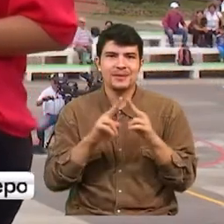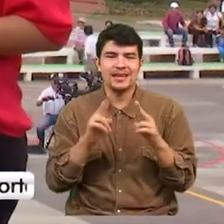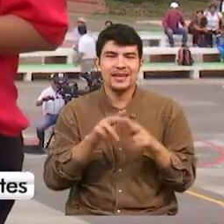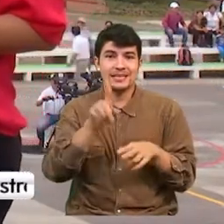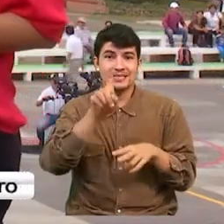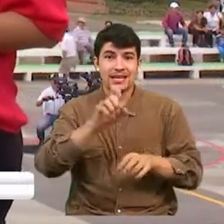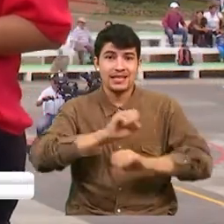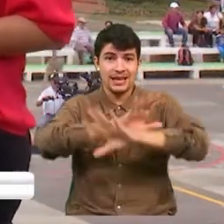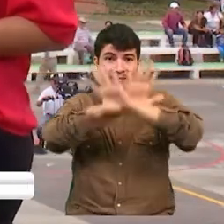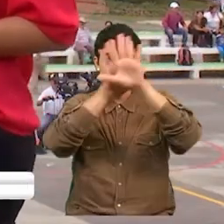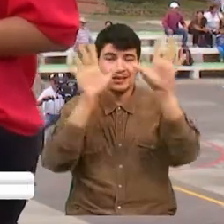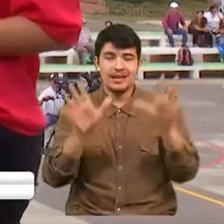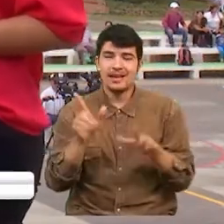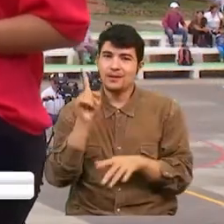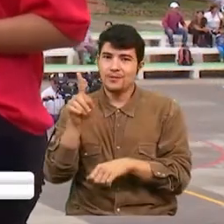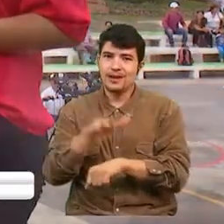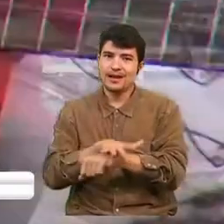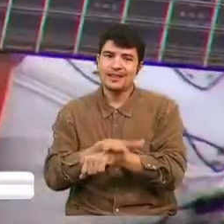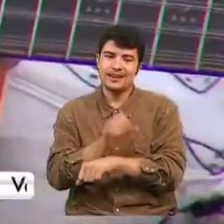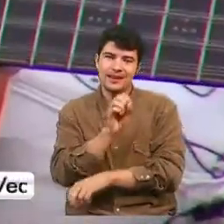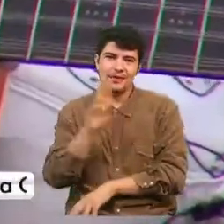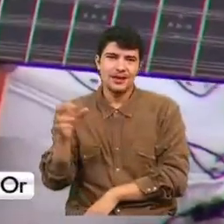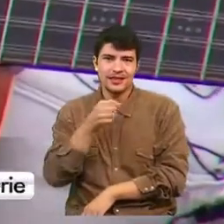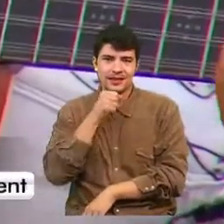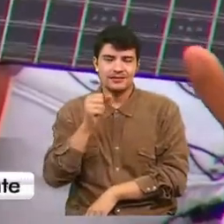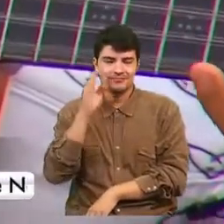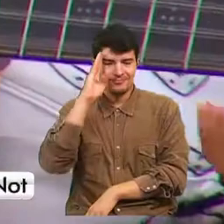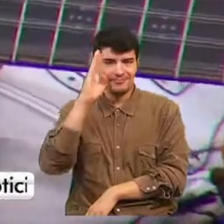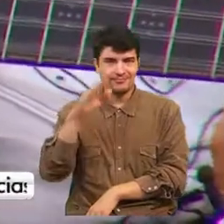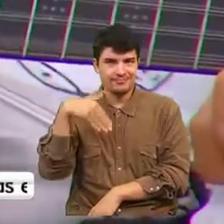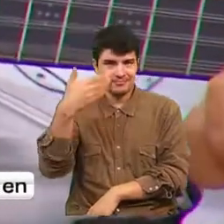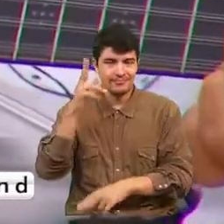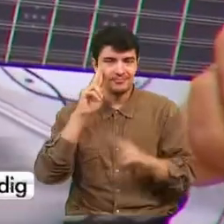la mañana. Buenos días, región, y 1 de la tarde con más de Oriente Noticias. Hasta luego.